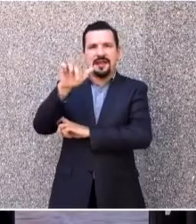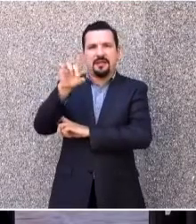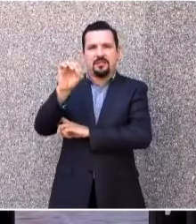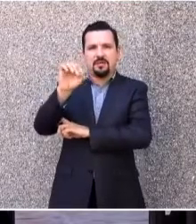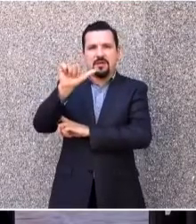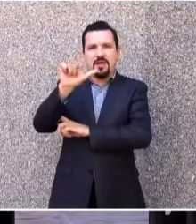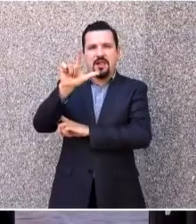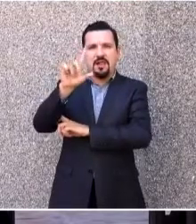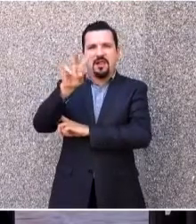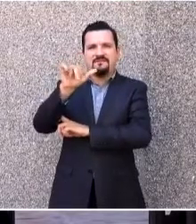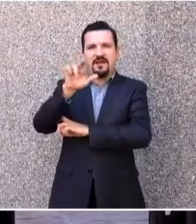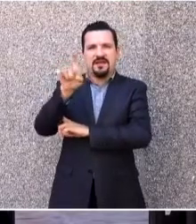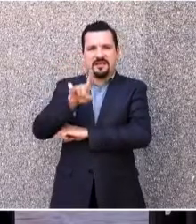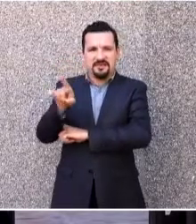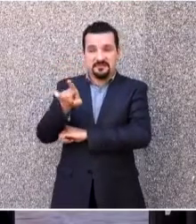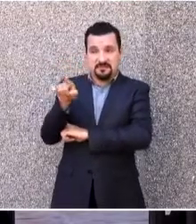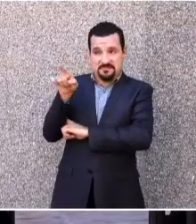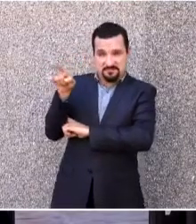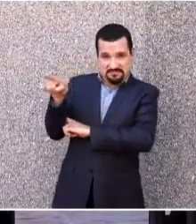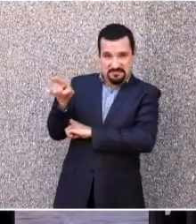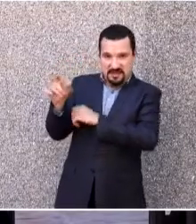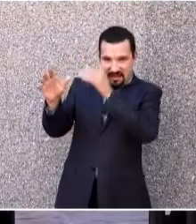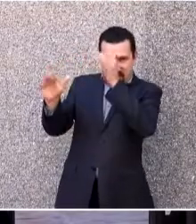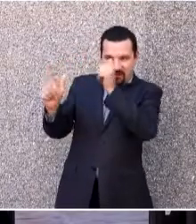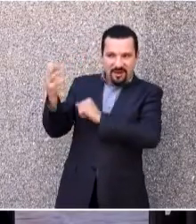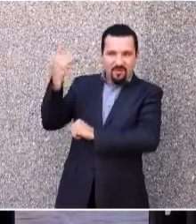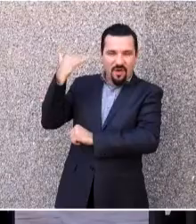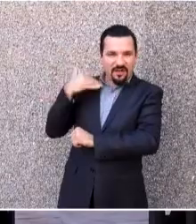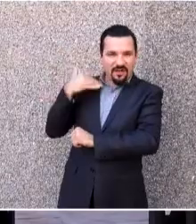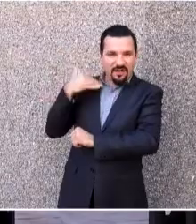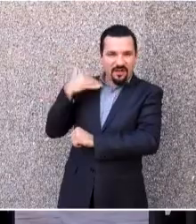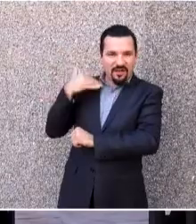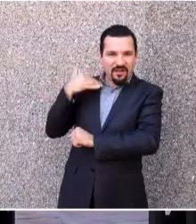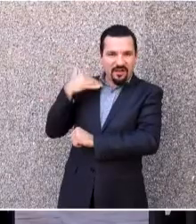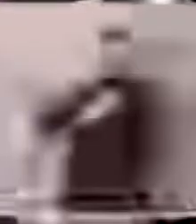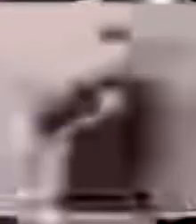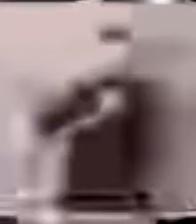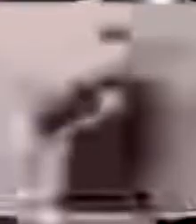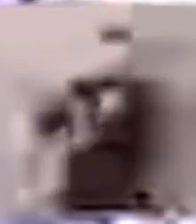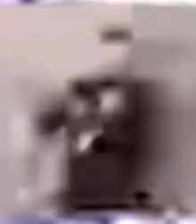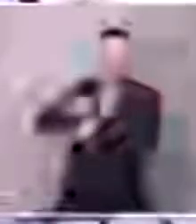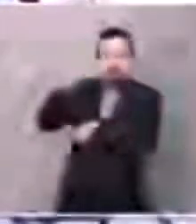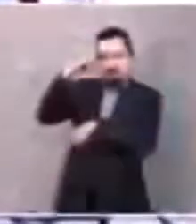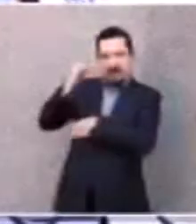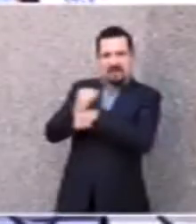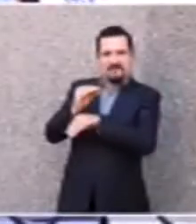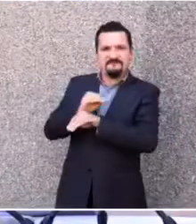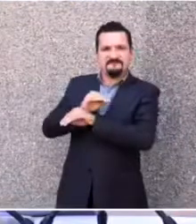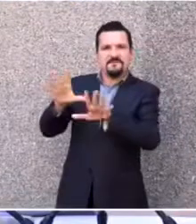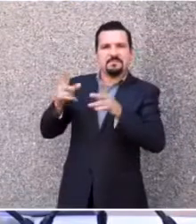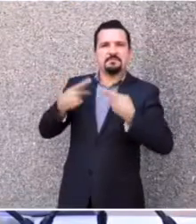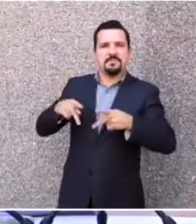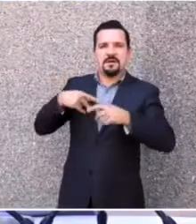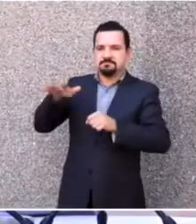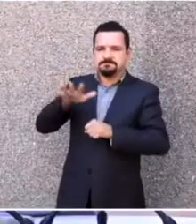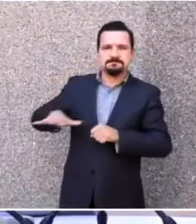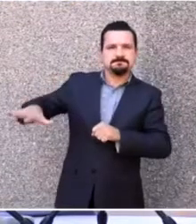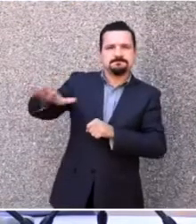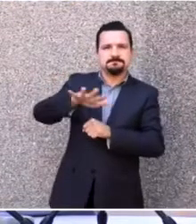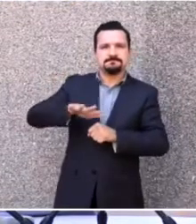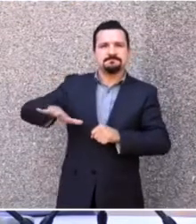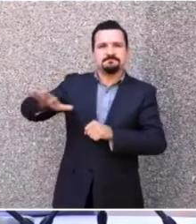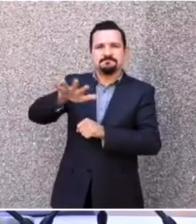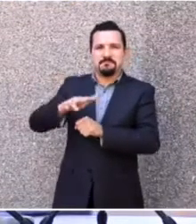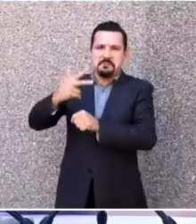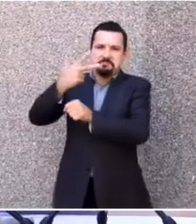estar, como bien quedamos, en trabajar todos los días para informar a la sociedad a través